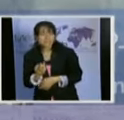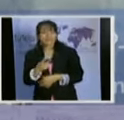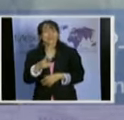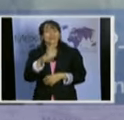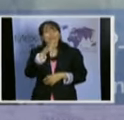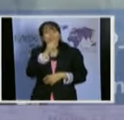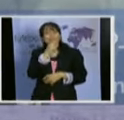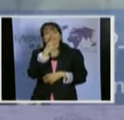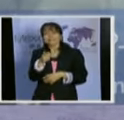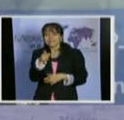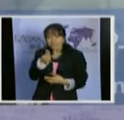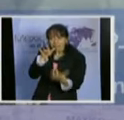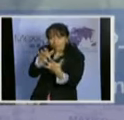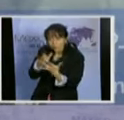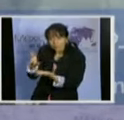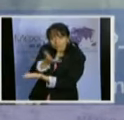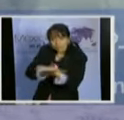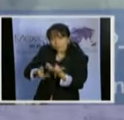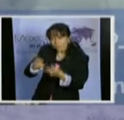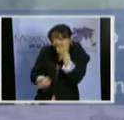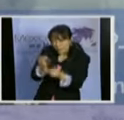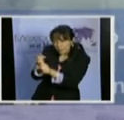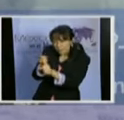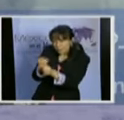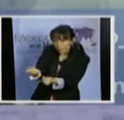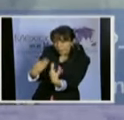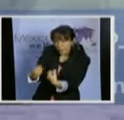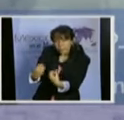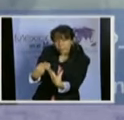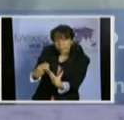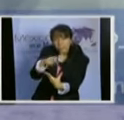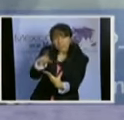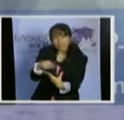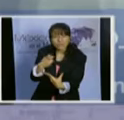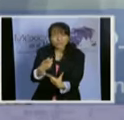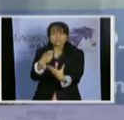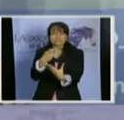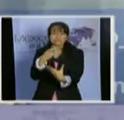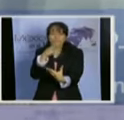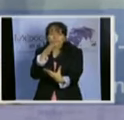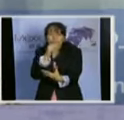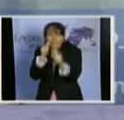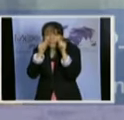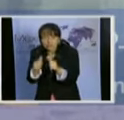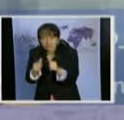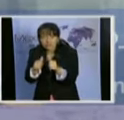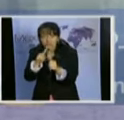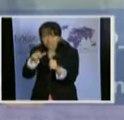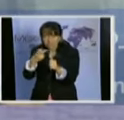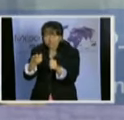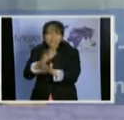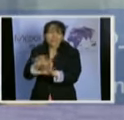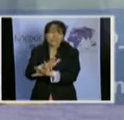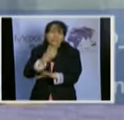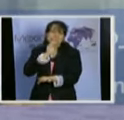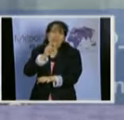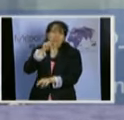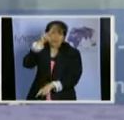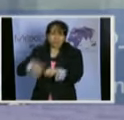civil porque algunas nos hayan salido mal. ¿Cómo revalorar el proceso de consulta? Es una de las preguntas que habrá